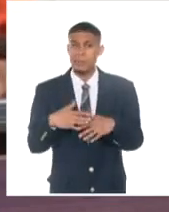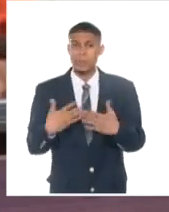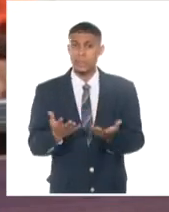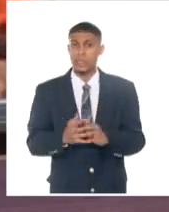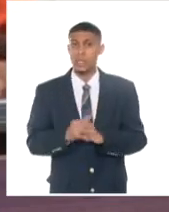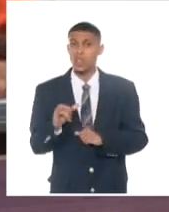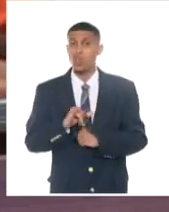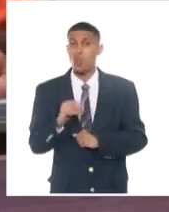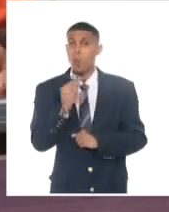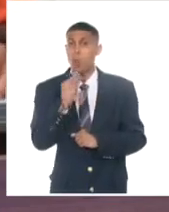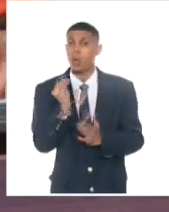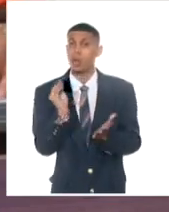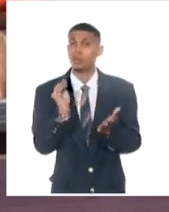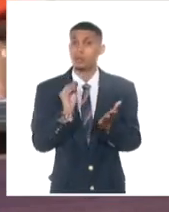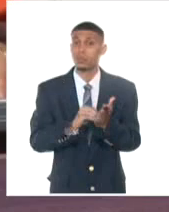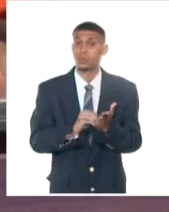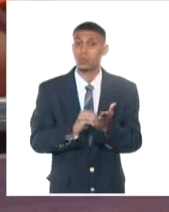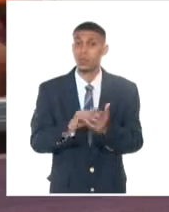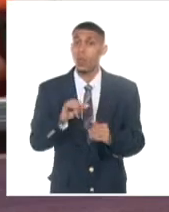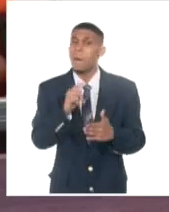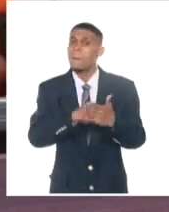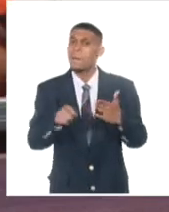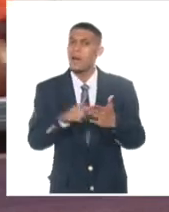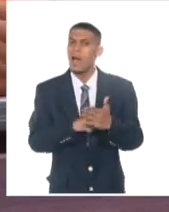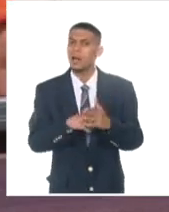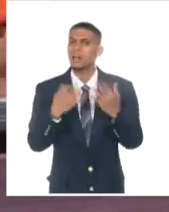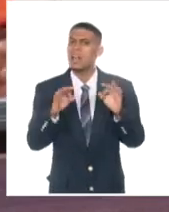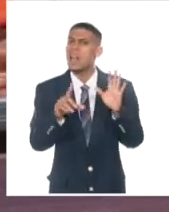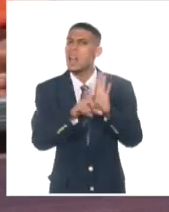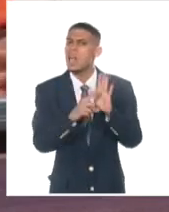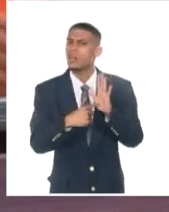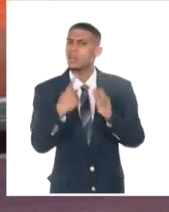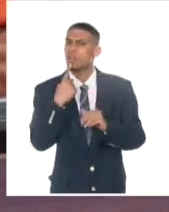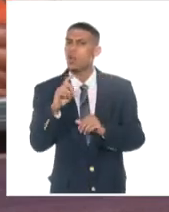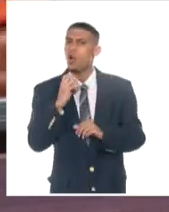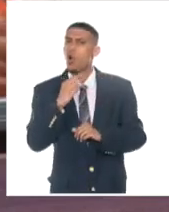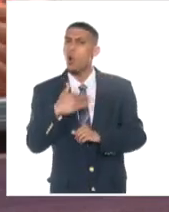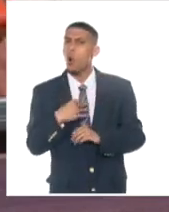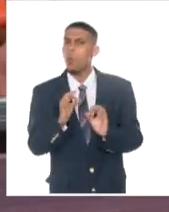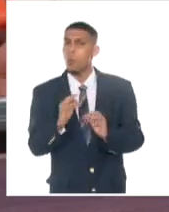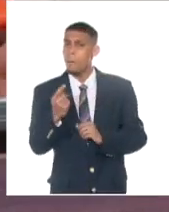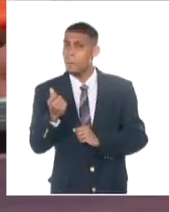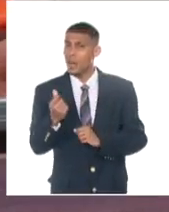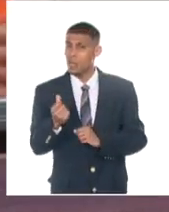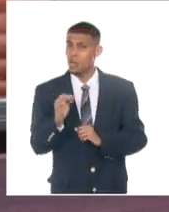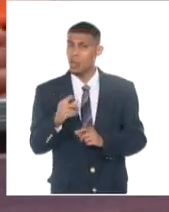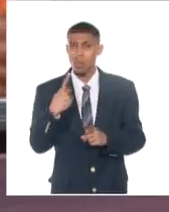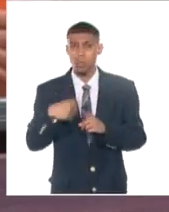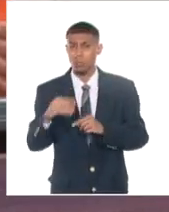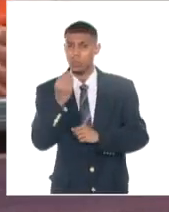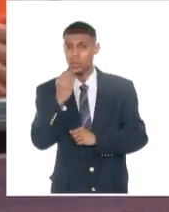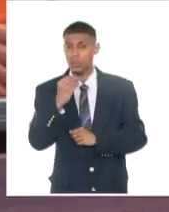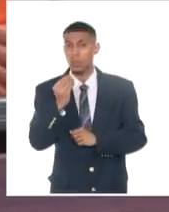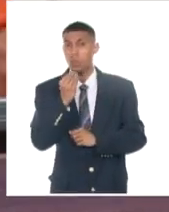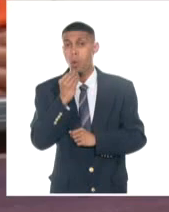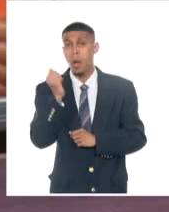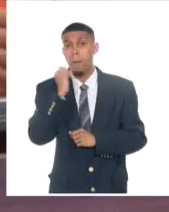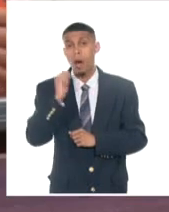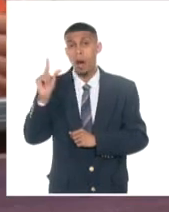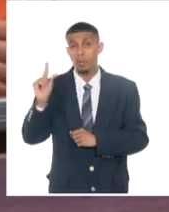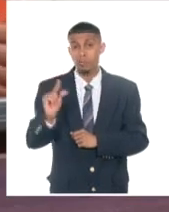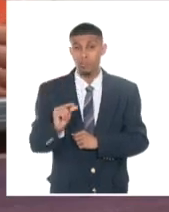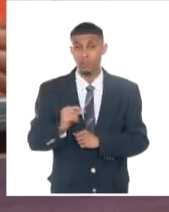de disponer regulaciones de ir necesariamente a topar precios inamovibles en